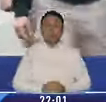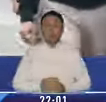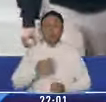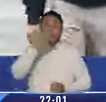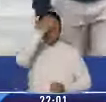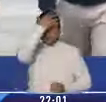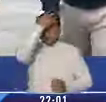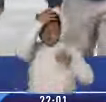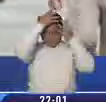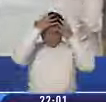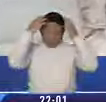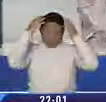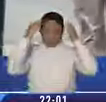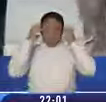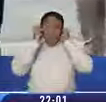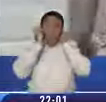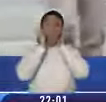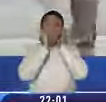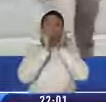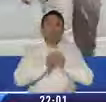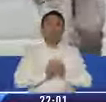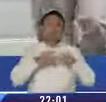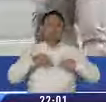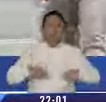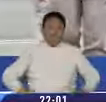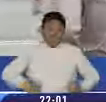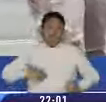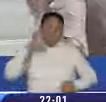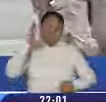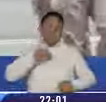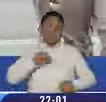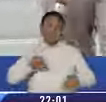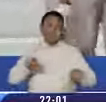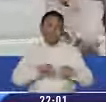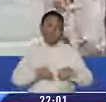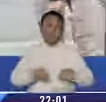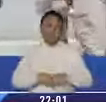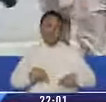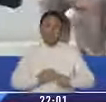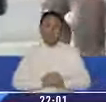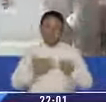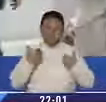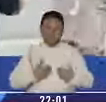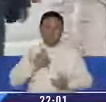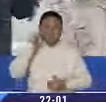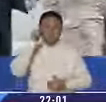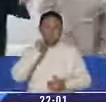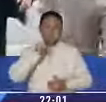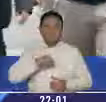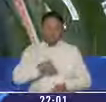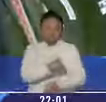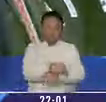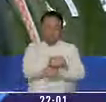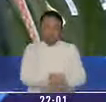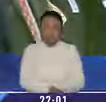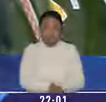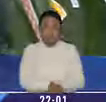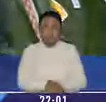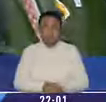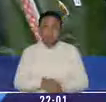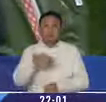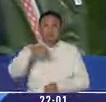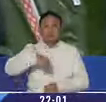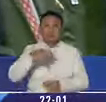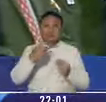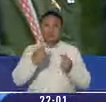visiblemente crecido, con barba. Llevaba un pantalón negro, zapatillas, una chompa azul. Estaba esposado. Le leyeron en cuestión